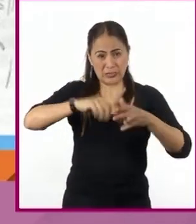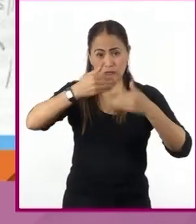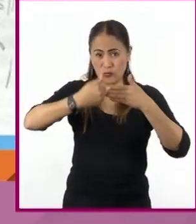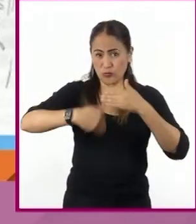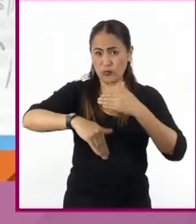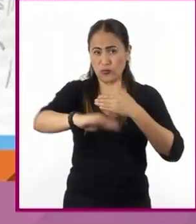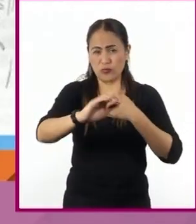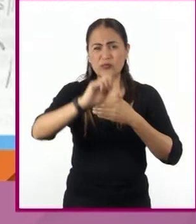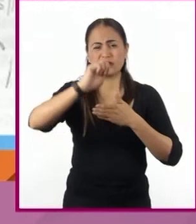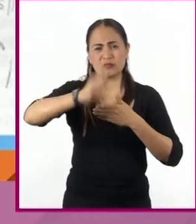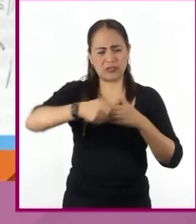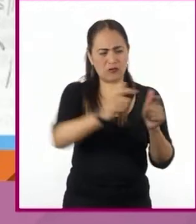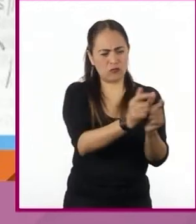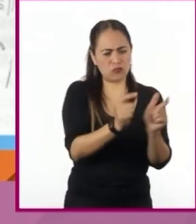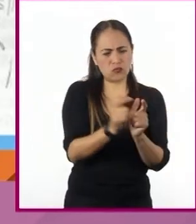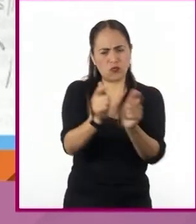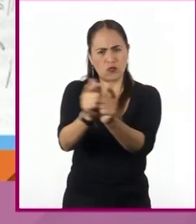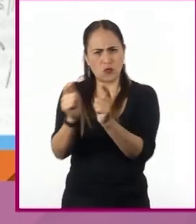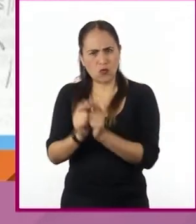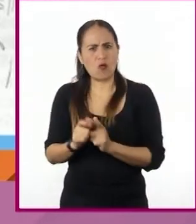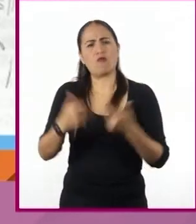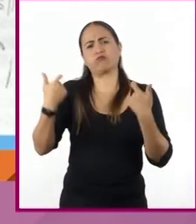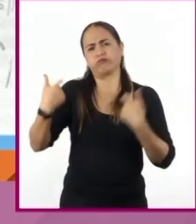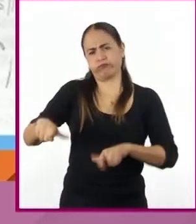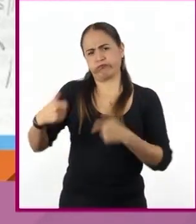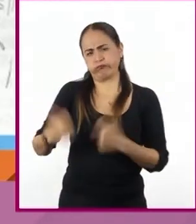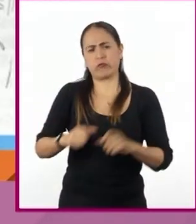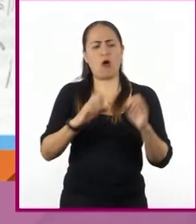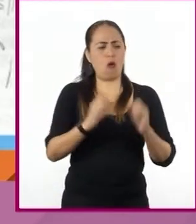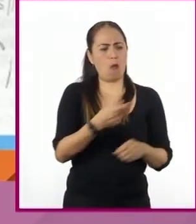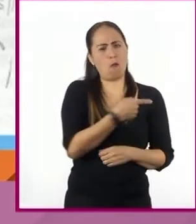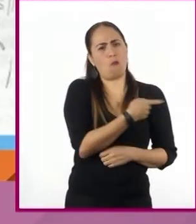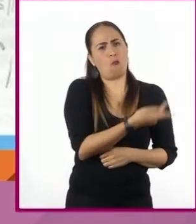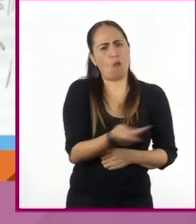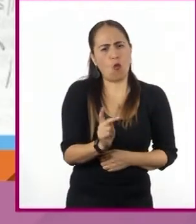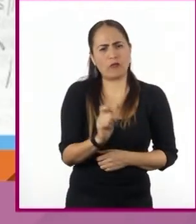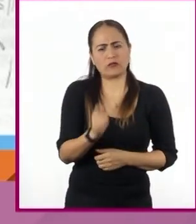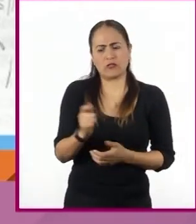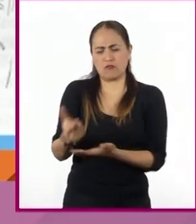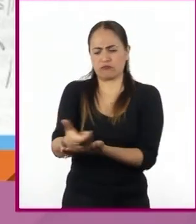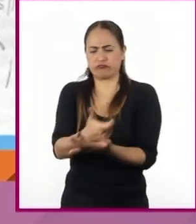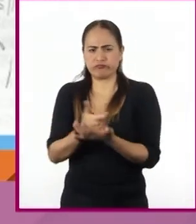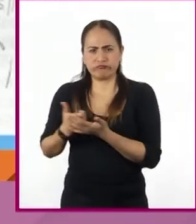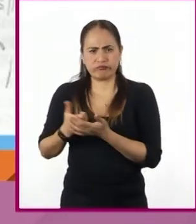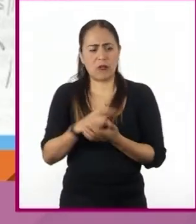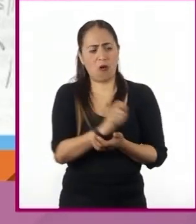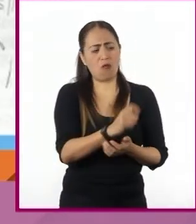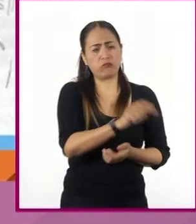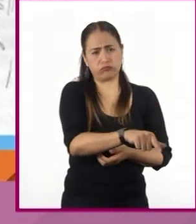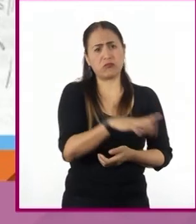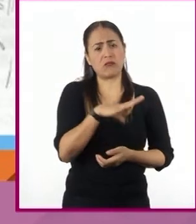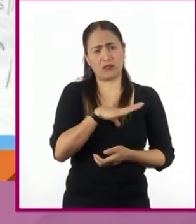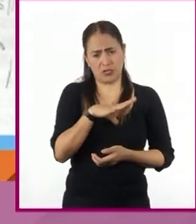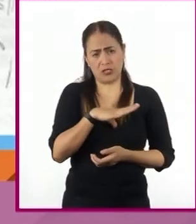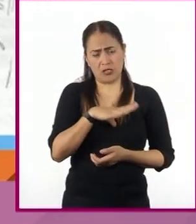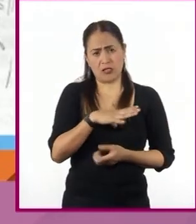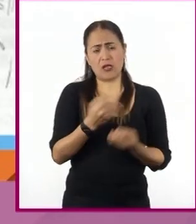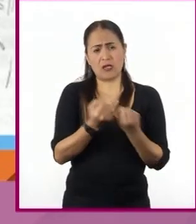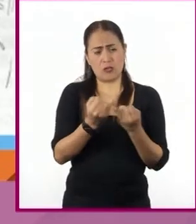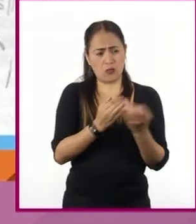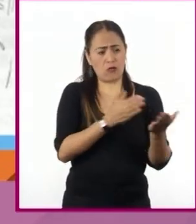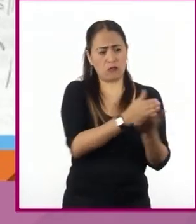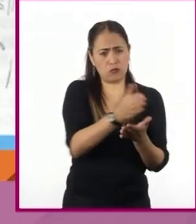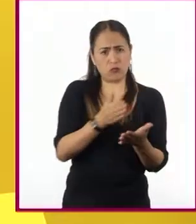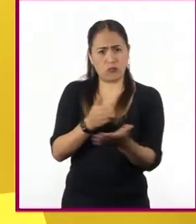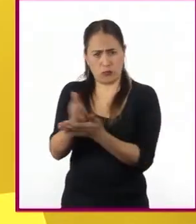está dividida en distintas clases sociales, y estas se definen de acuerdo con el nivel de riqueza económica que posee cada una y el acceso que tienen a los